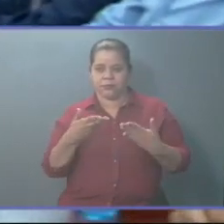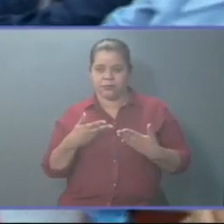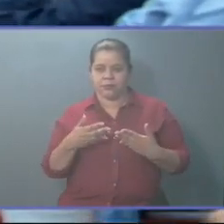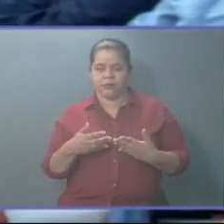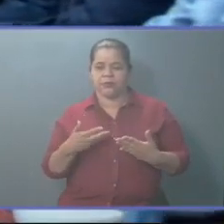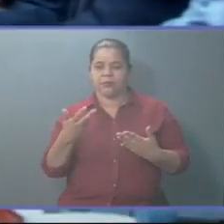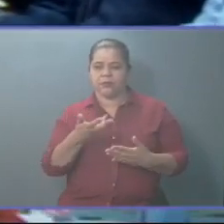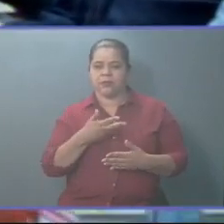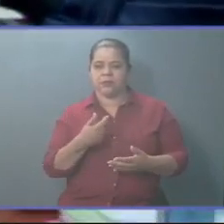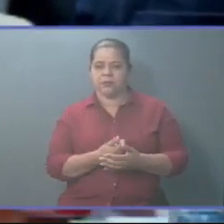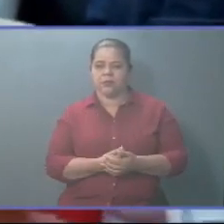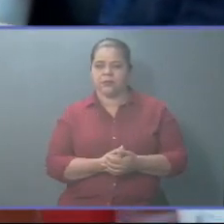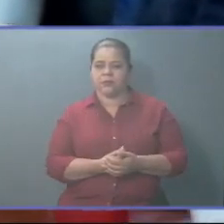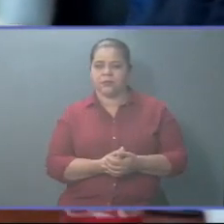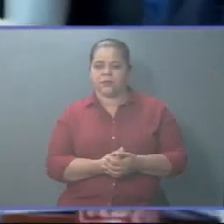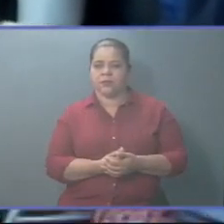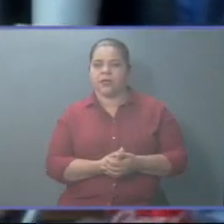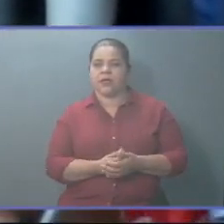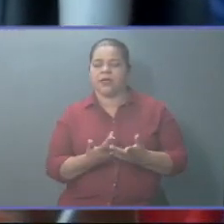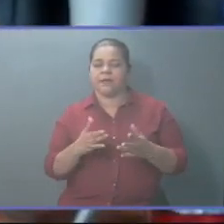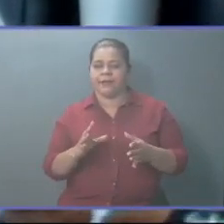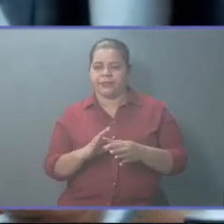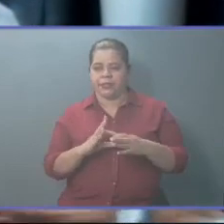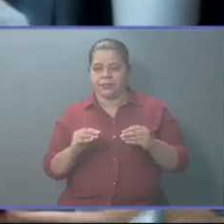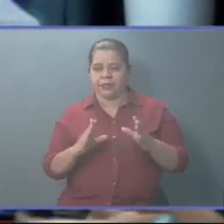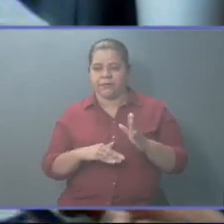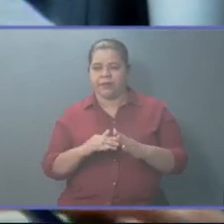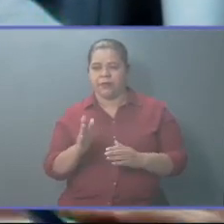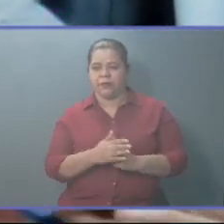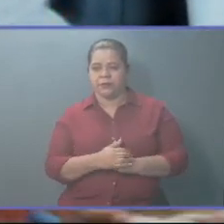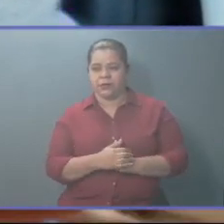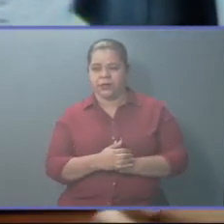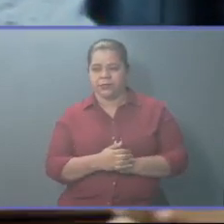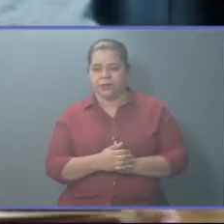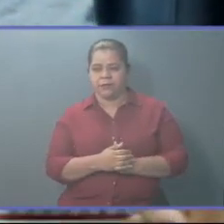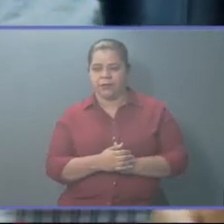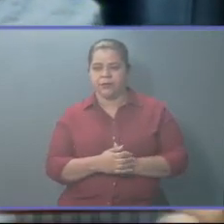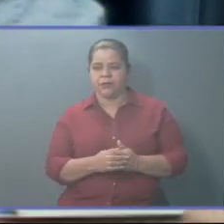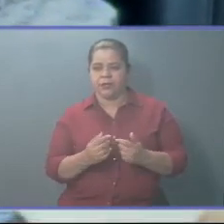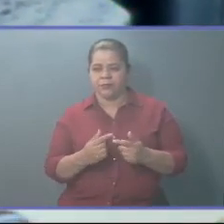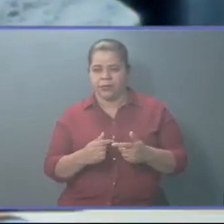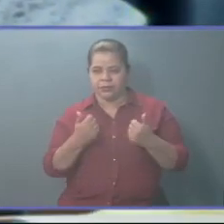gobierno a la administración de estos fondos.